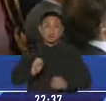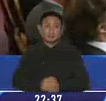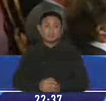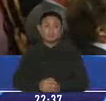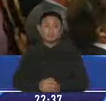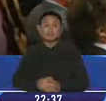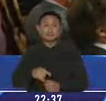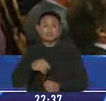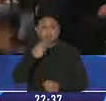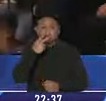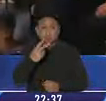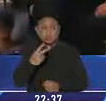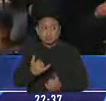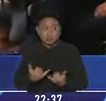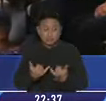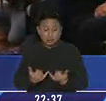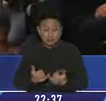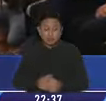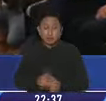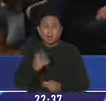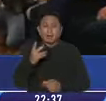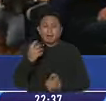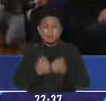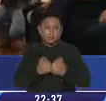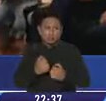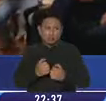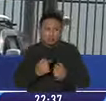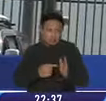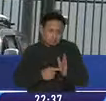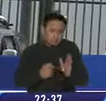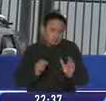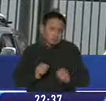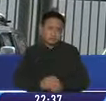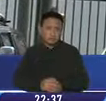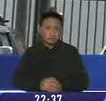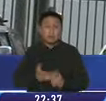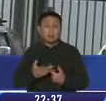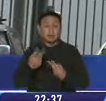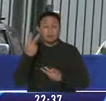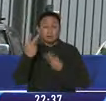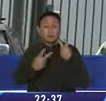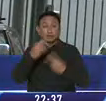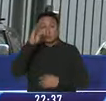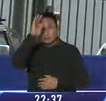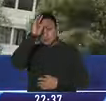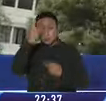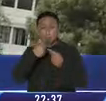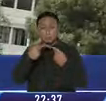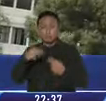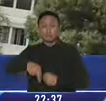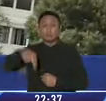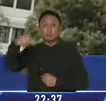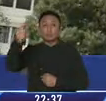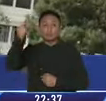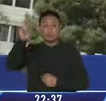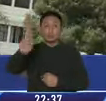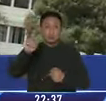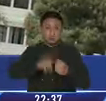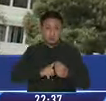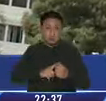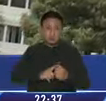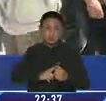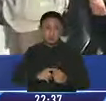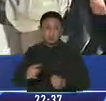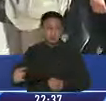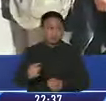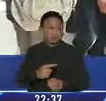donde reconoció que no se pueden esquivar los problemas del sistema de salud. En un recorrido por los hospitales públicos en el norte y sur de Quito, el